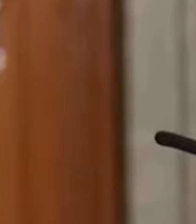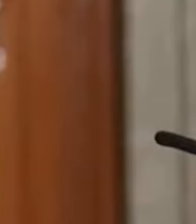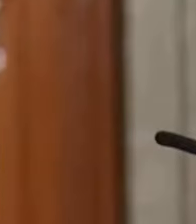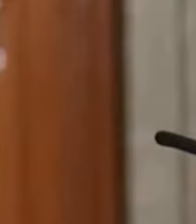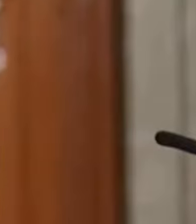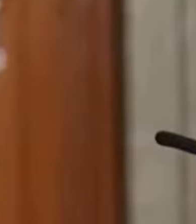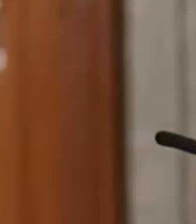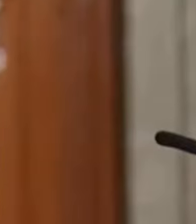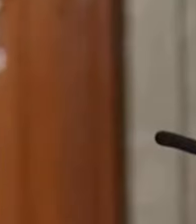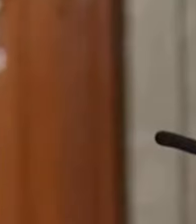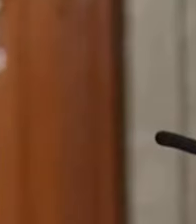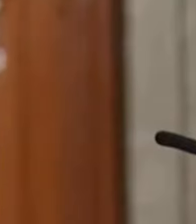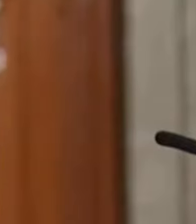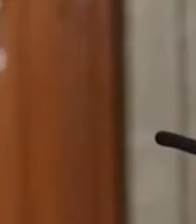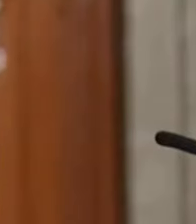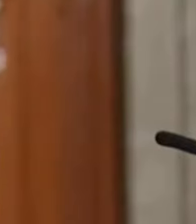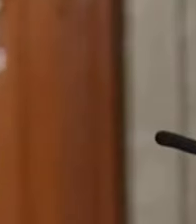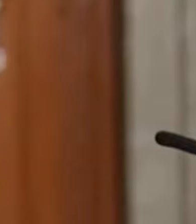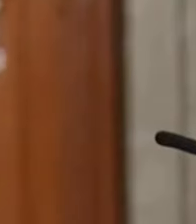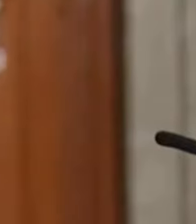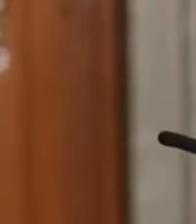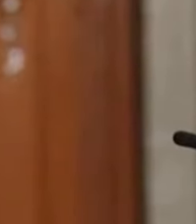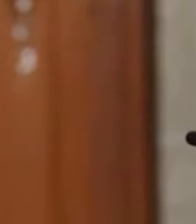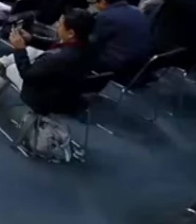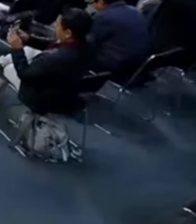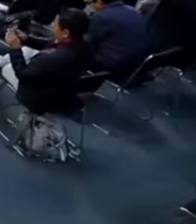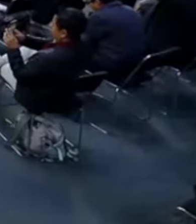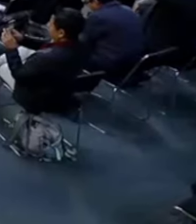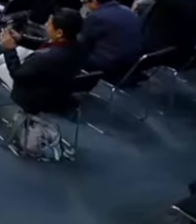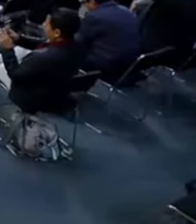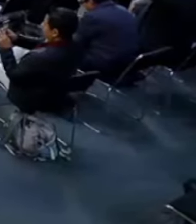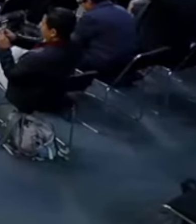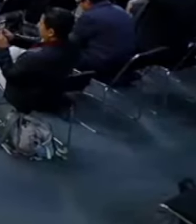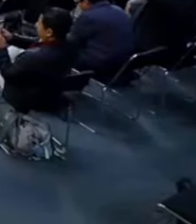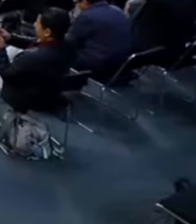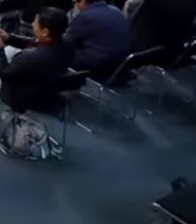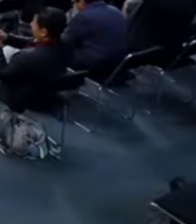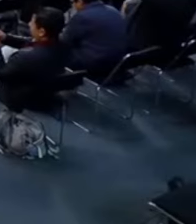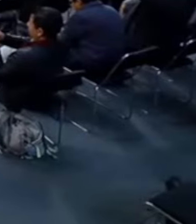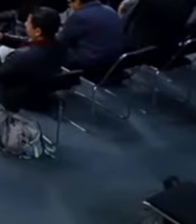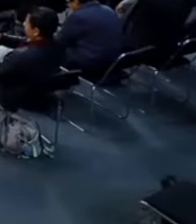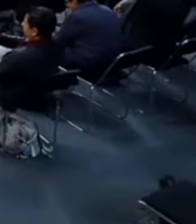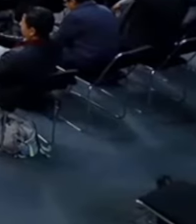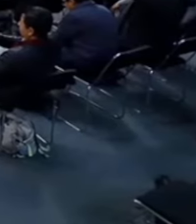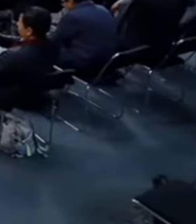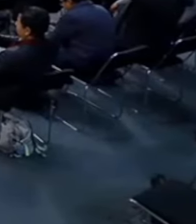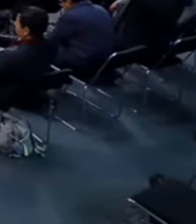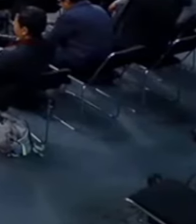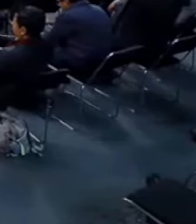llanos, y la casa tuya, tu calle y tu patio.